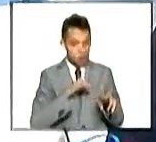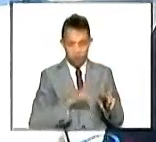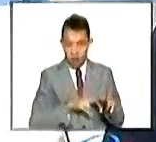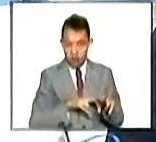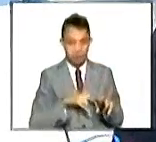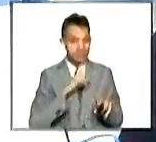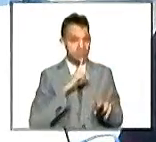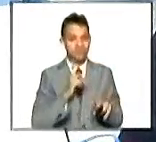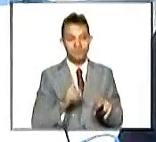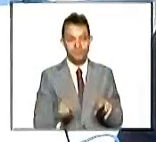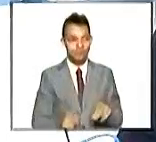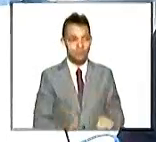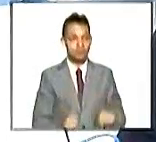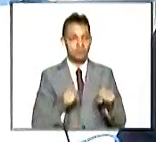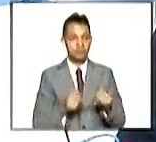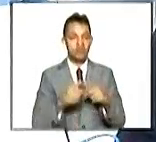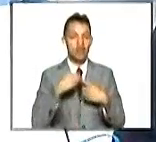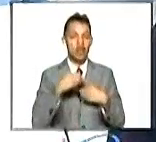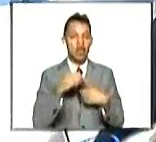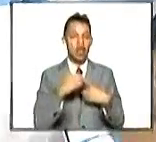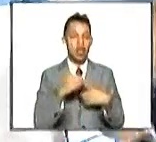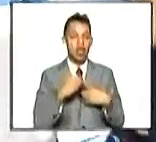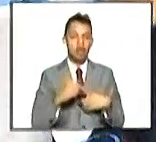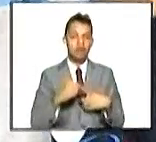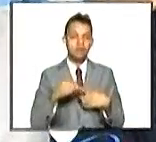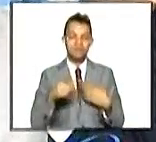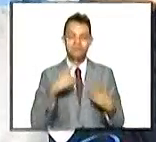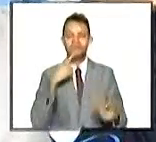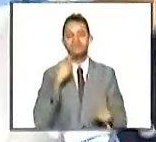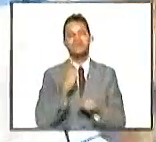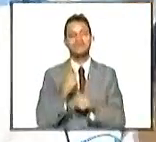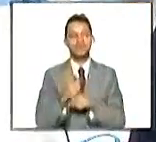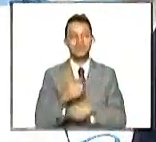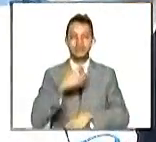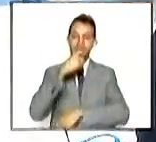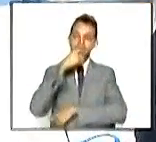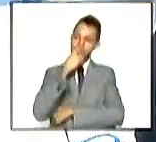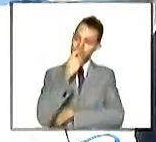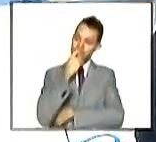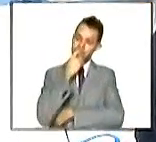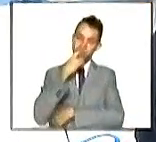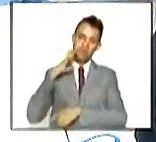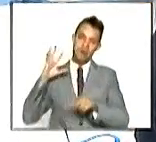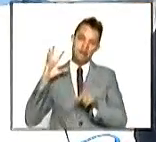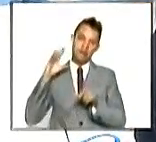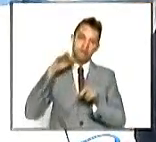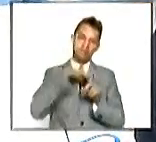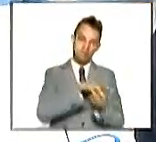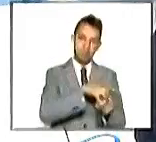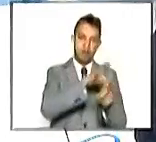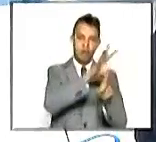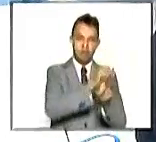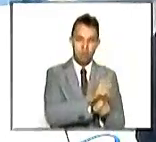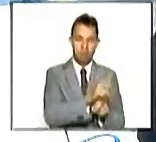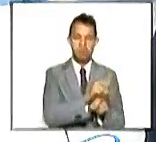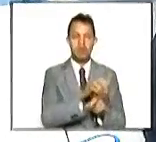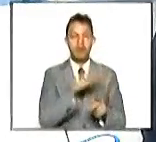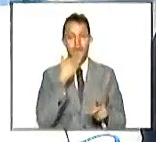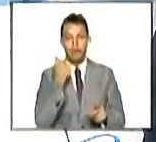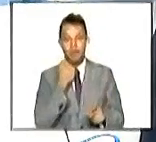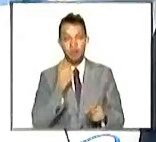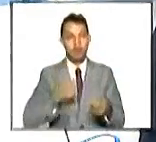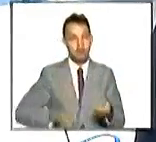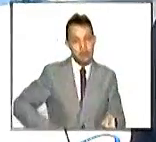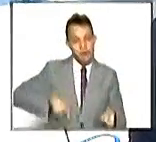tan resistente, como no es la silvestre, entonces, claro, le llegan todas las plagas y la destrozan. Para evitar eso, pues